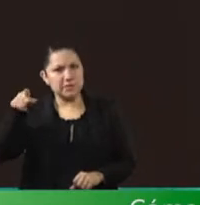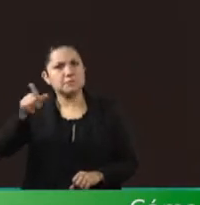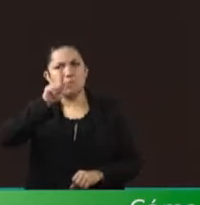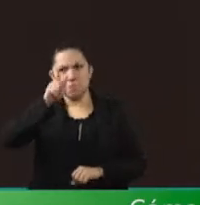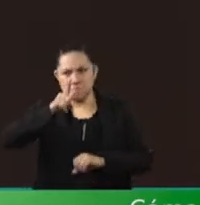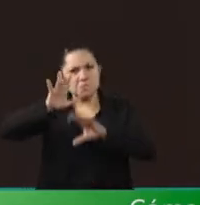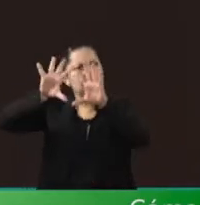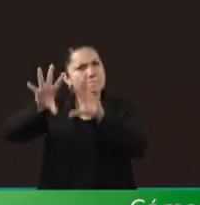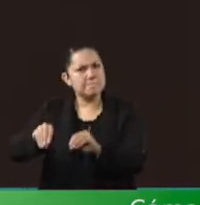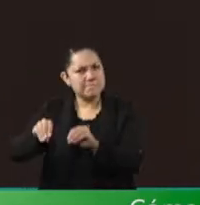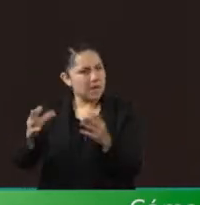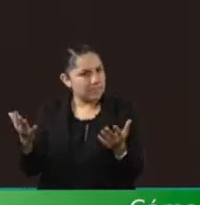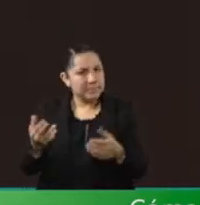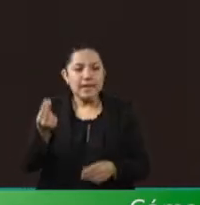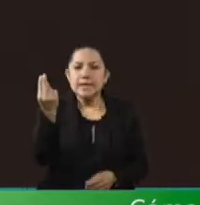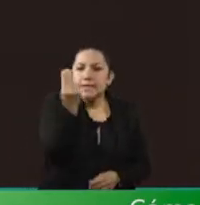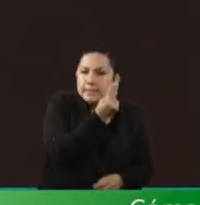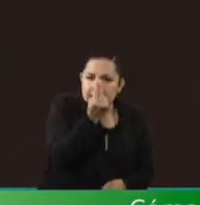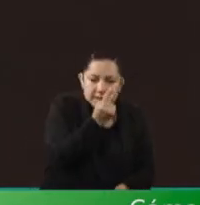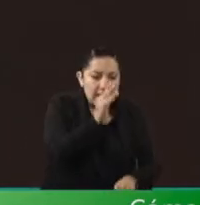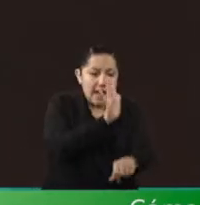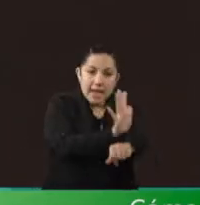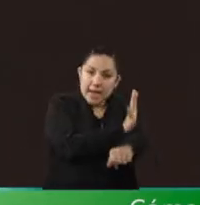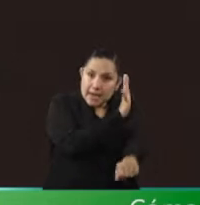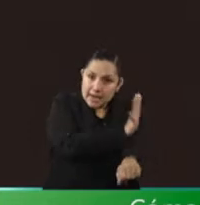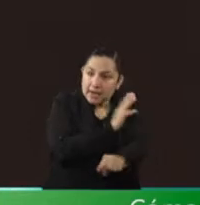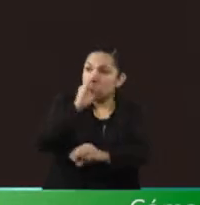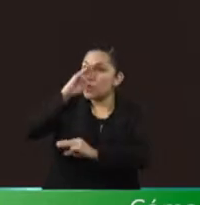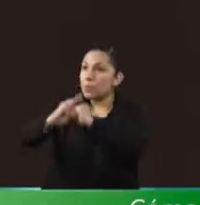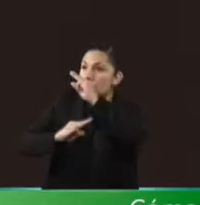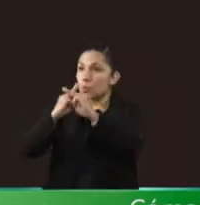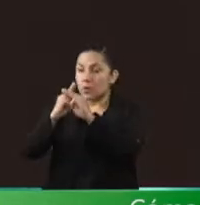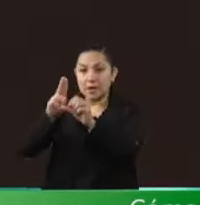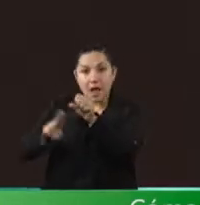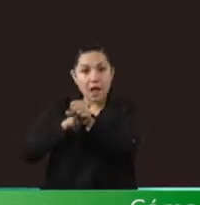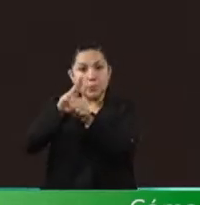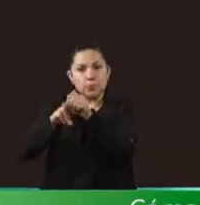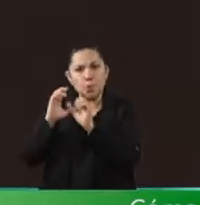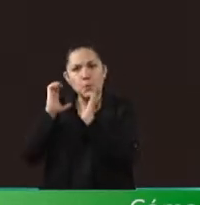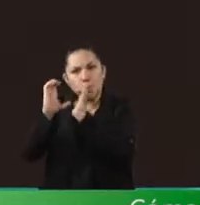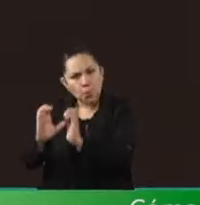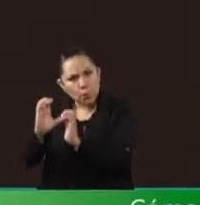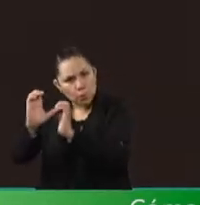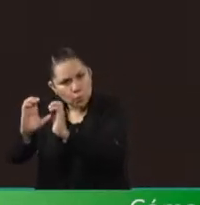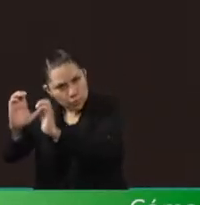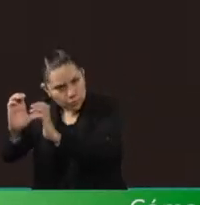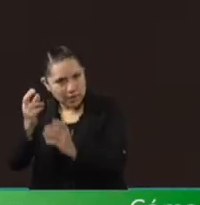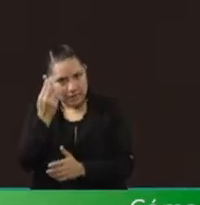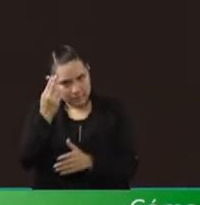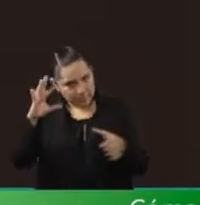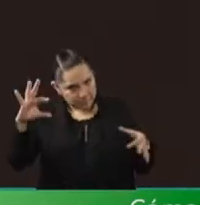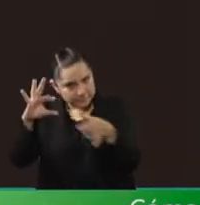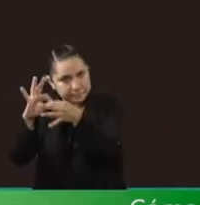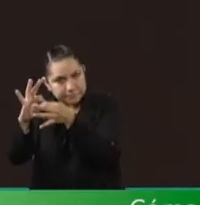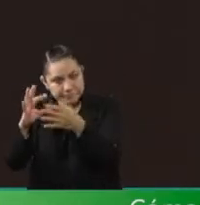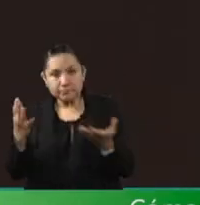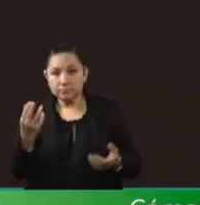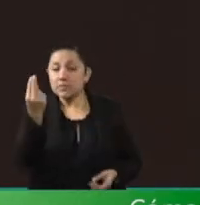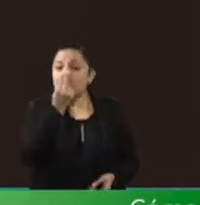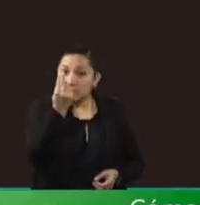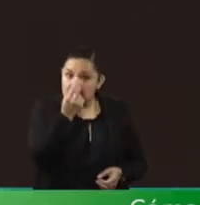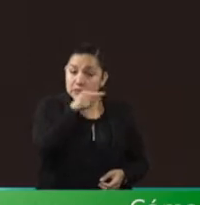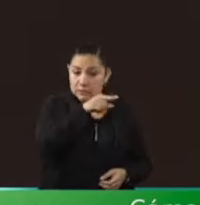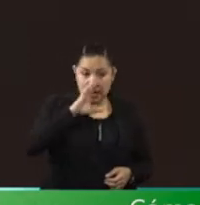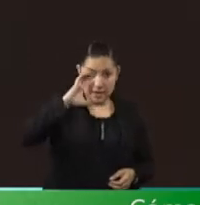energías limpias invertir en infraestructura en nuestro estado en Campeche desde luego y dar resultados a una